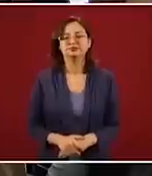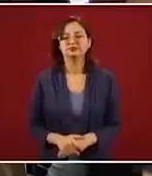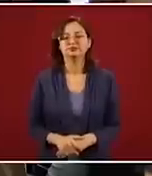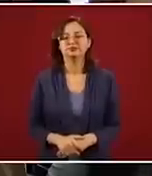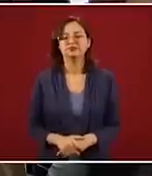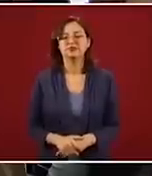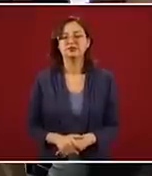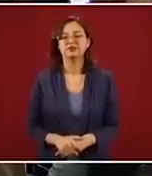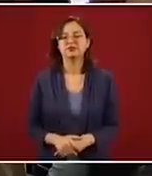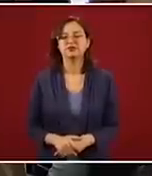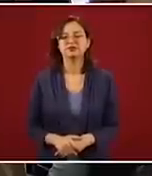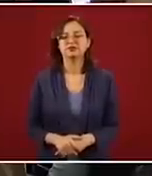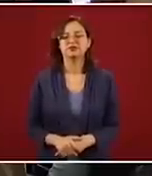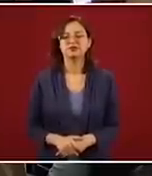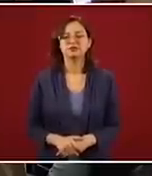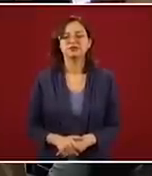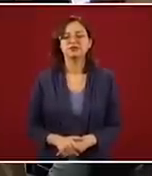4 millones